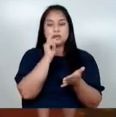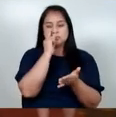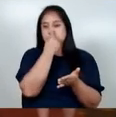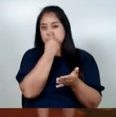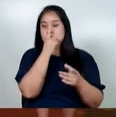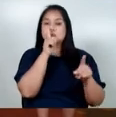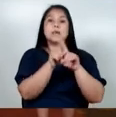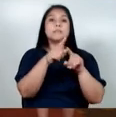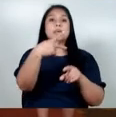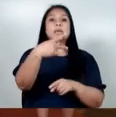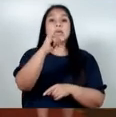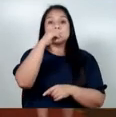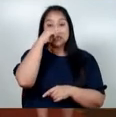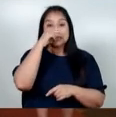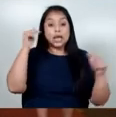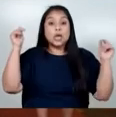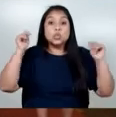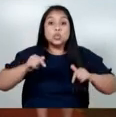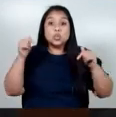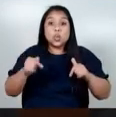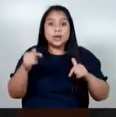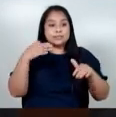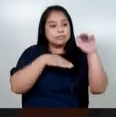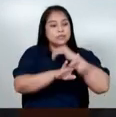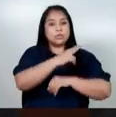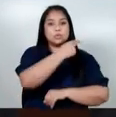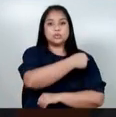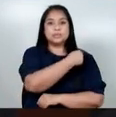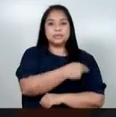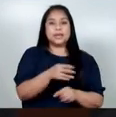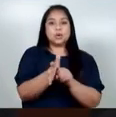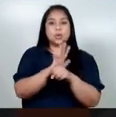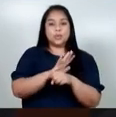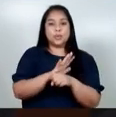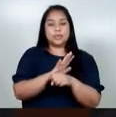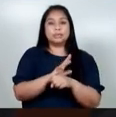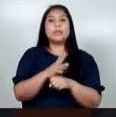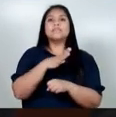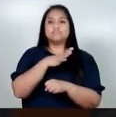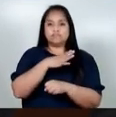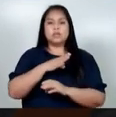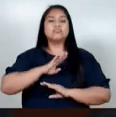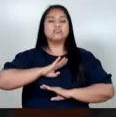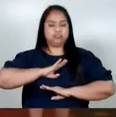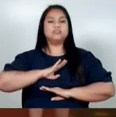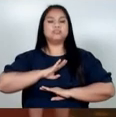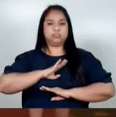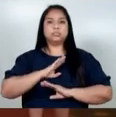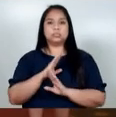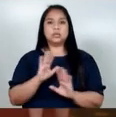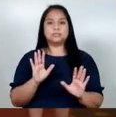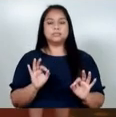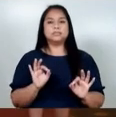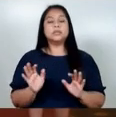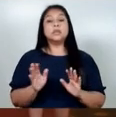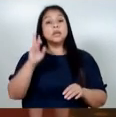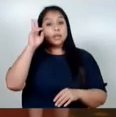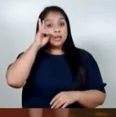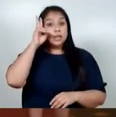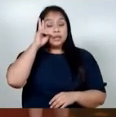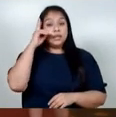protocolos actualizados dentro de los hospitales COVID, los cuales se encuentran adecuadamente abastecidos. Recordemos que